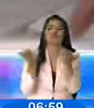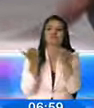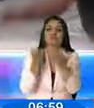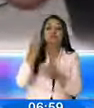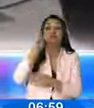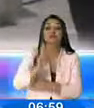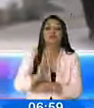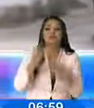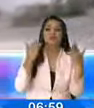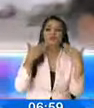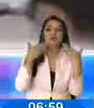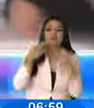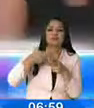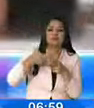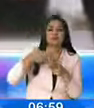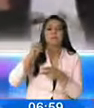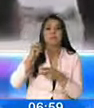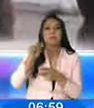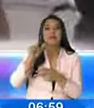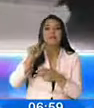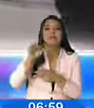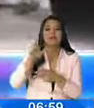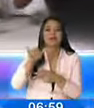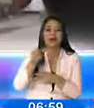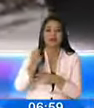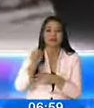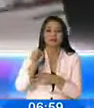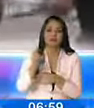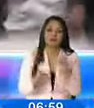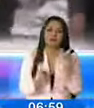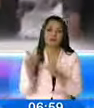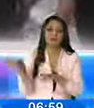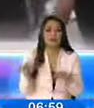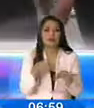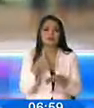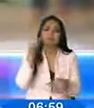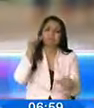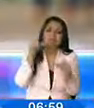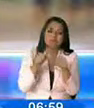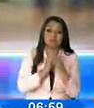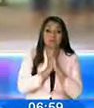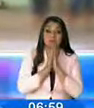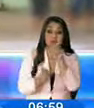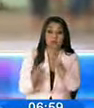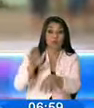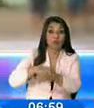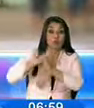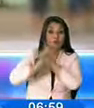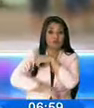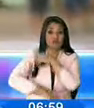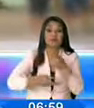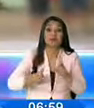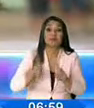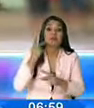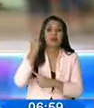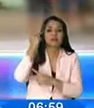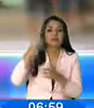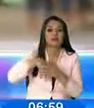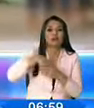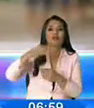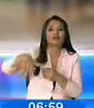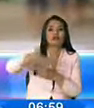Guayaquil, donde algunos la recordaban y exigían justicia, al igual que los padres que estaban fuera del colegio